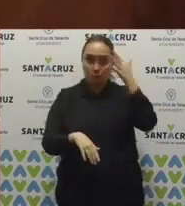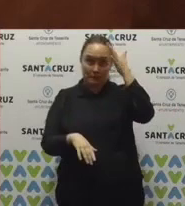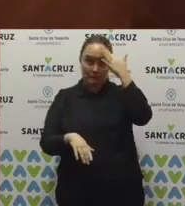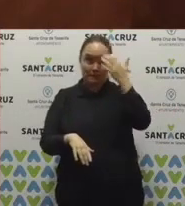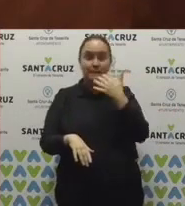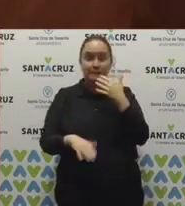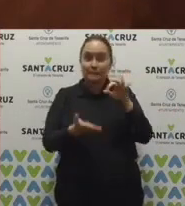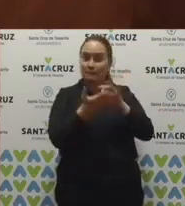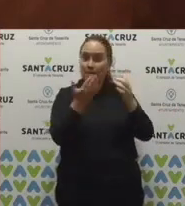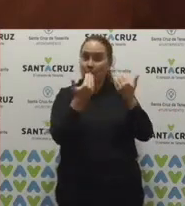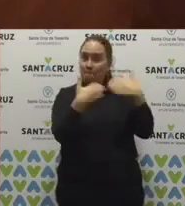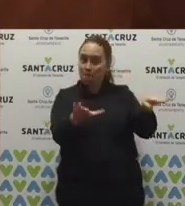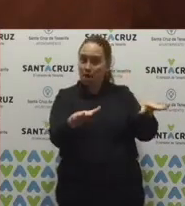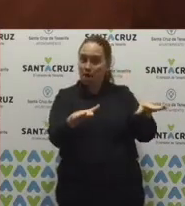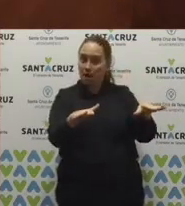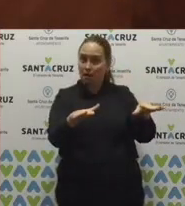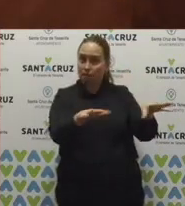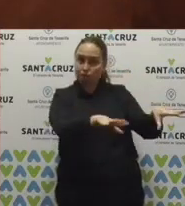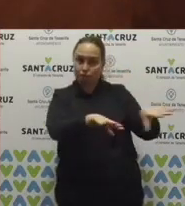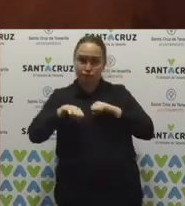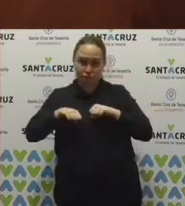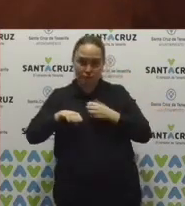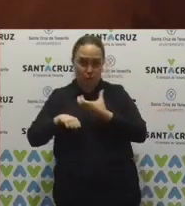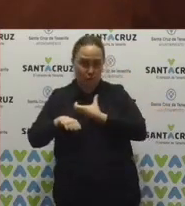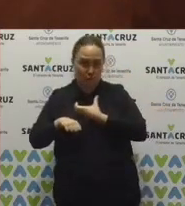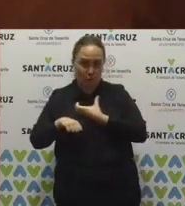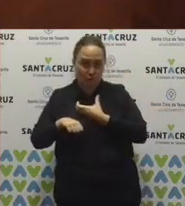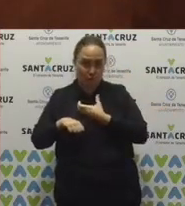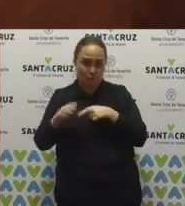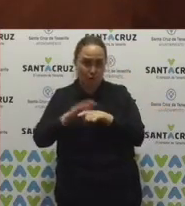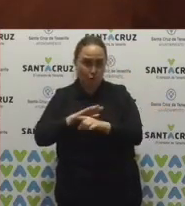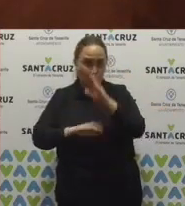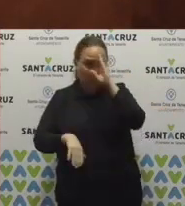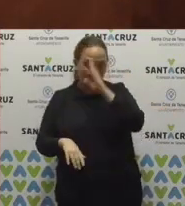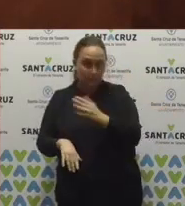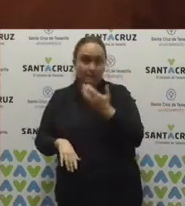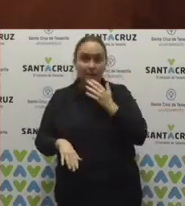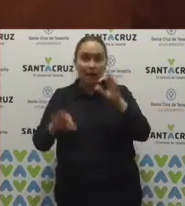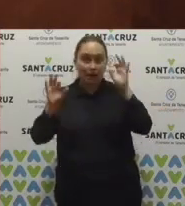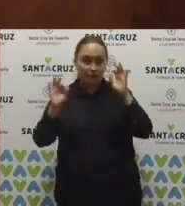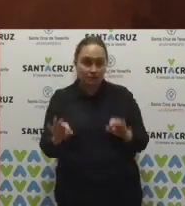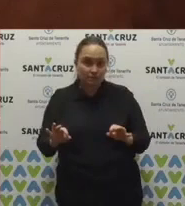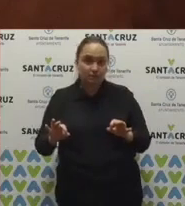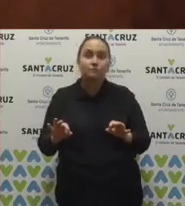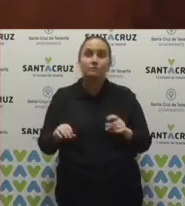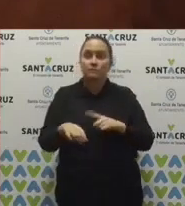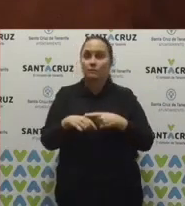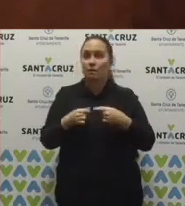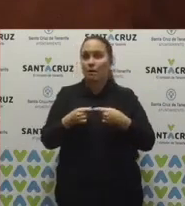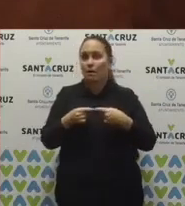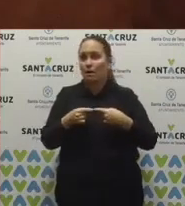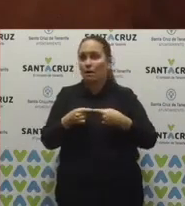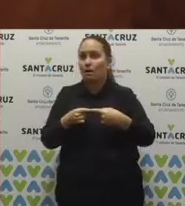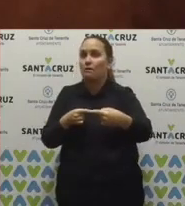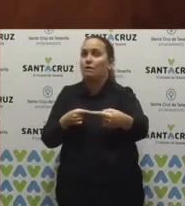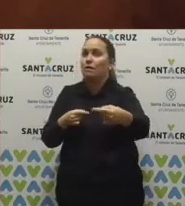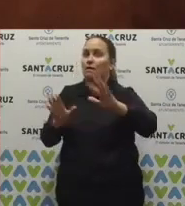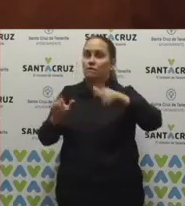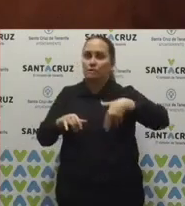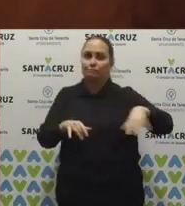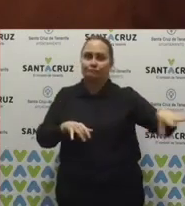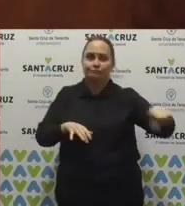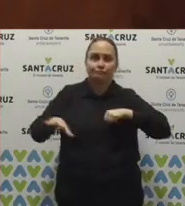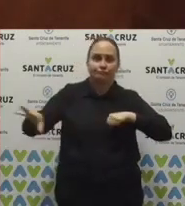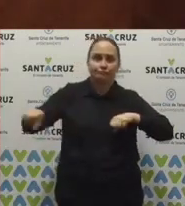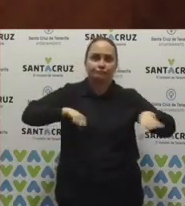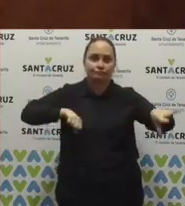resulta que se hace a cargo del ayuntamiento pues a largo plazo acabaría pues toda la